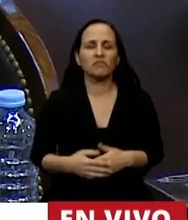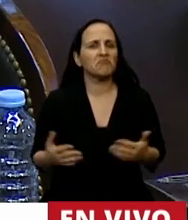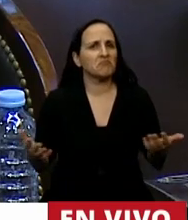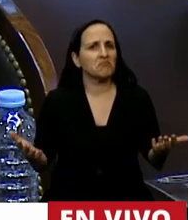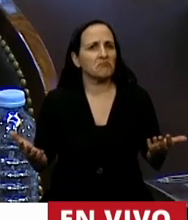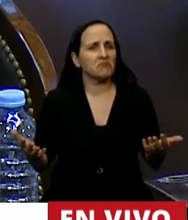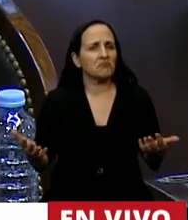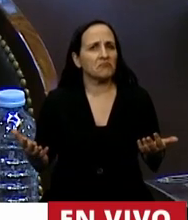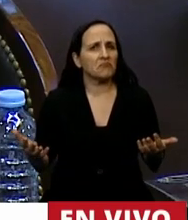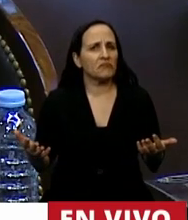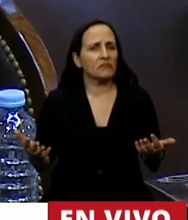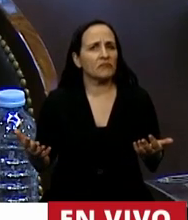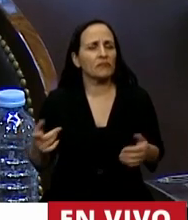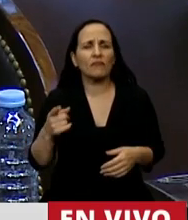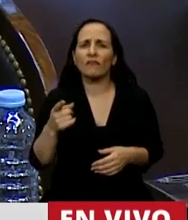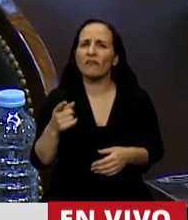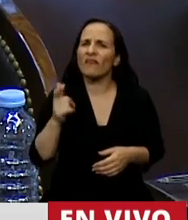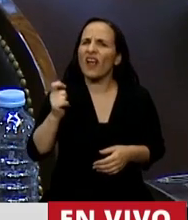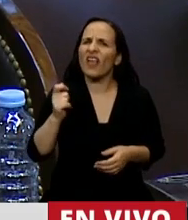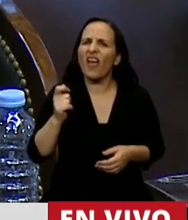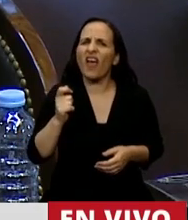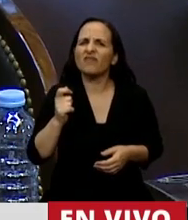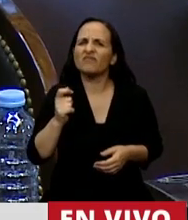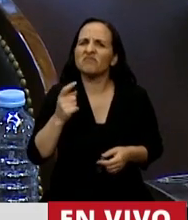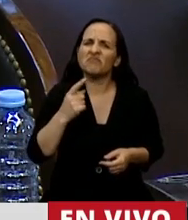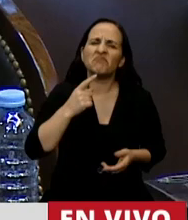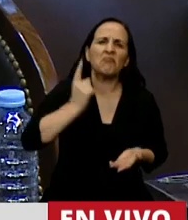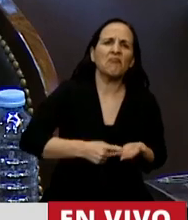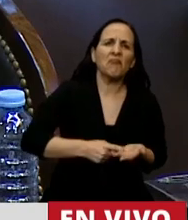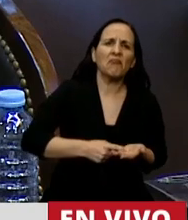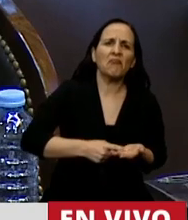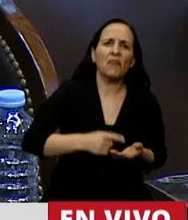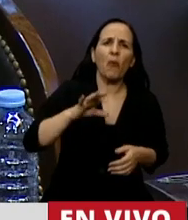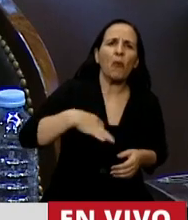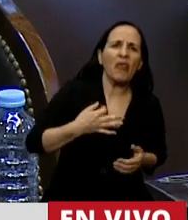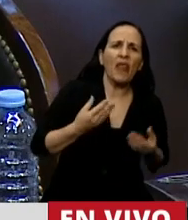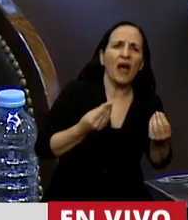decidir cuándo empieza y cuándo termina la vida?